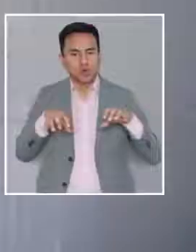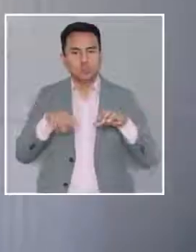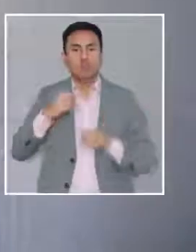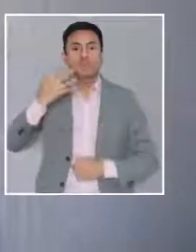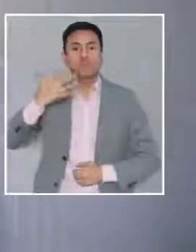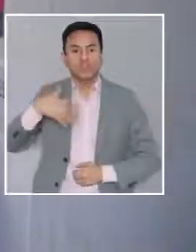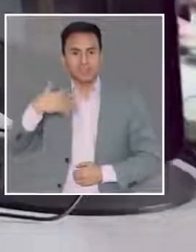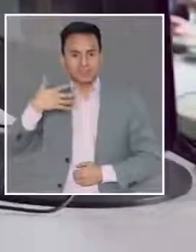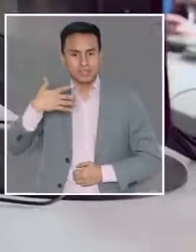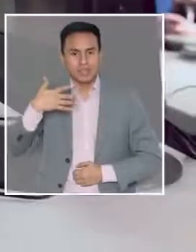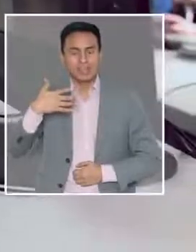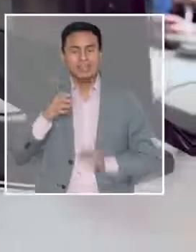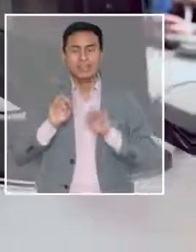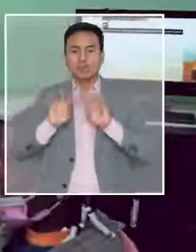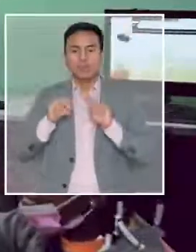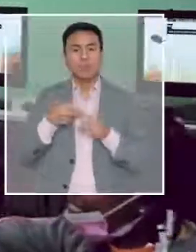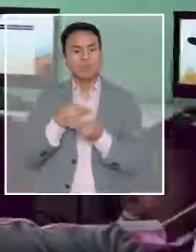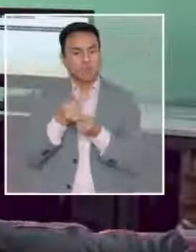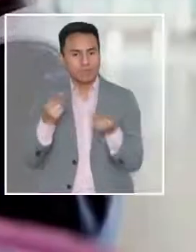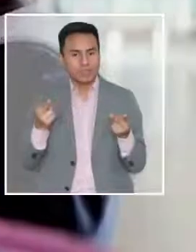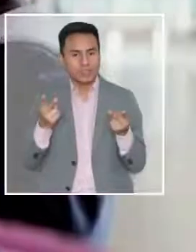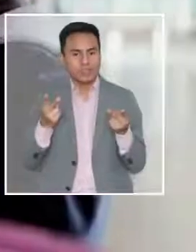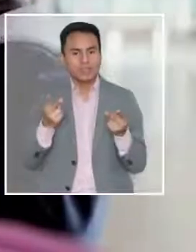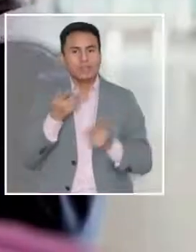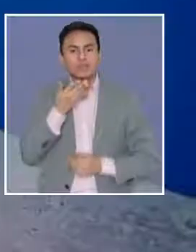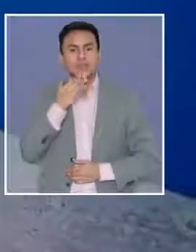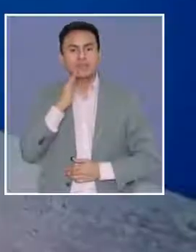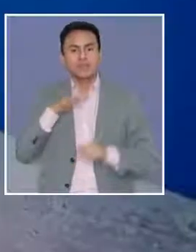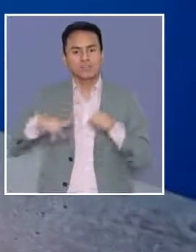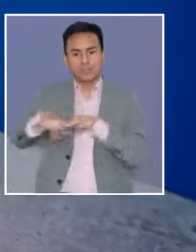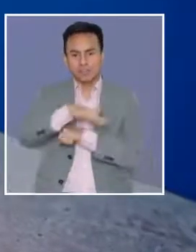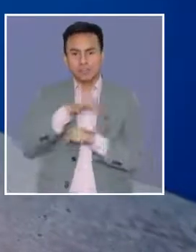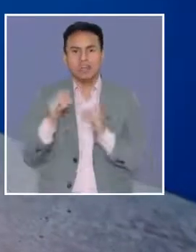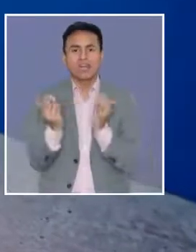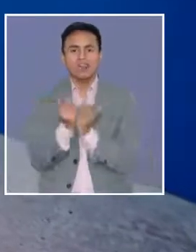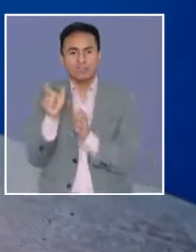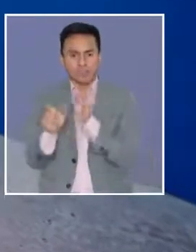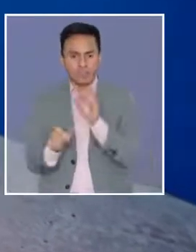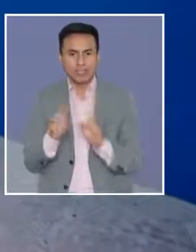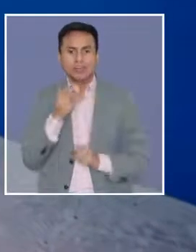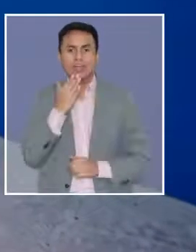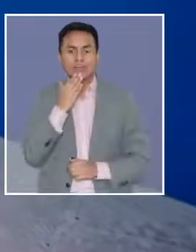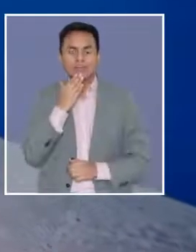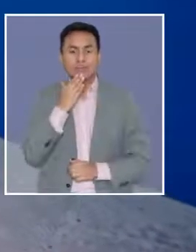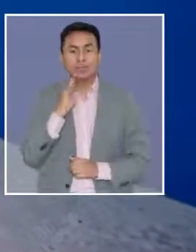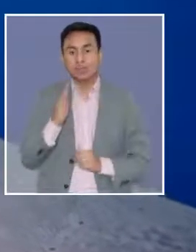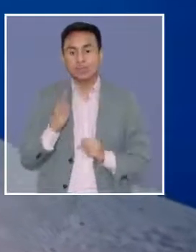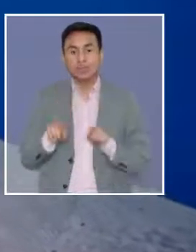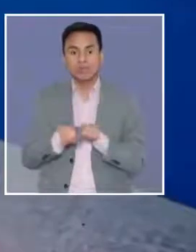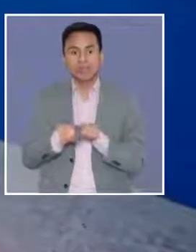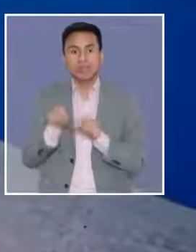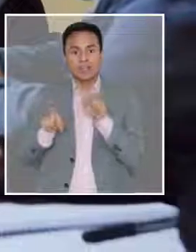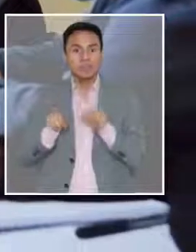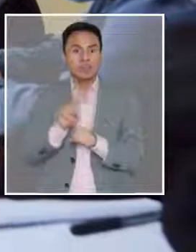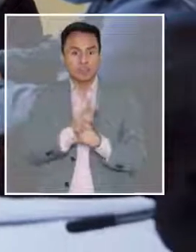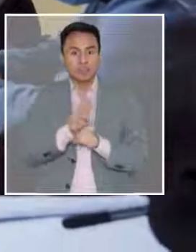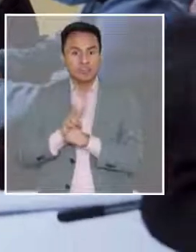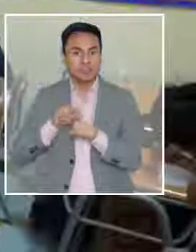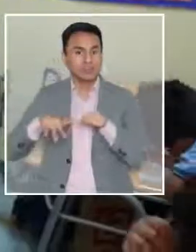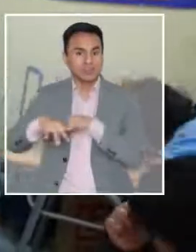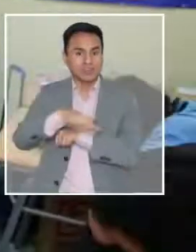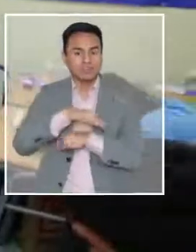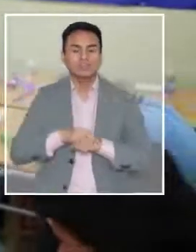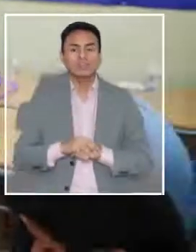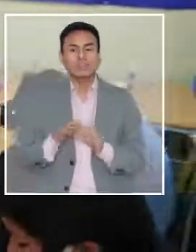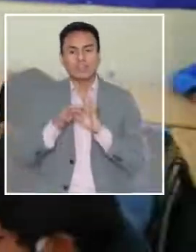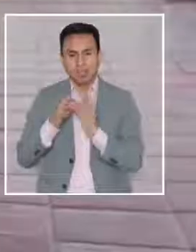Estos recursos son fundamentales para la educación pública, ya que mejoran las condiciones de los estudiantes y también mejoran las condiciones de los